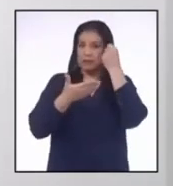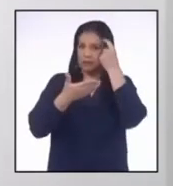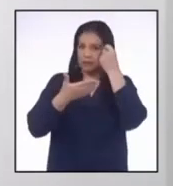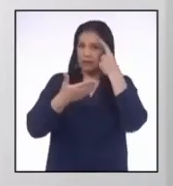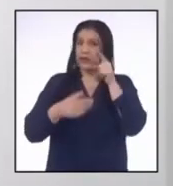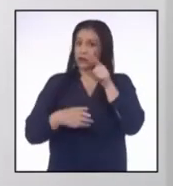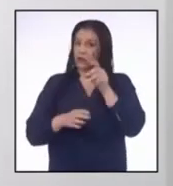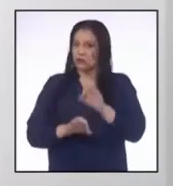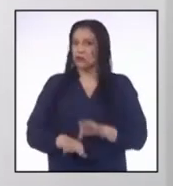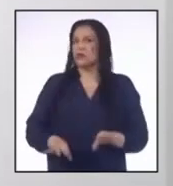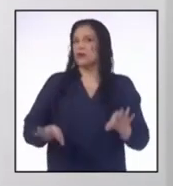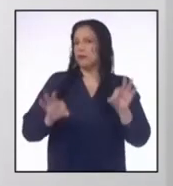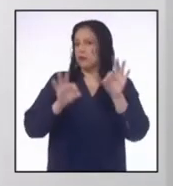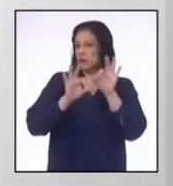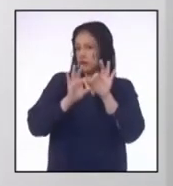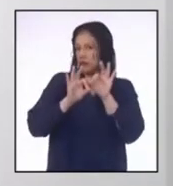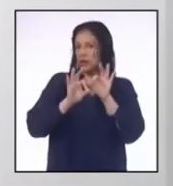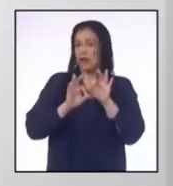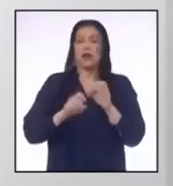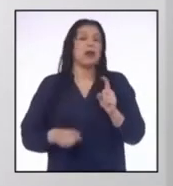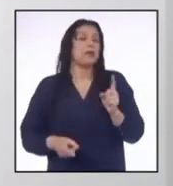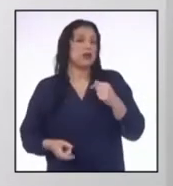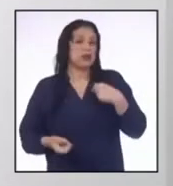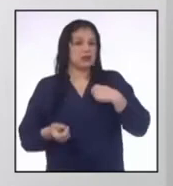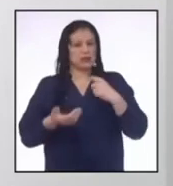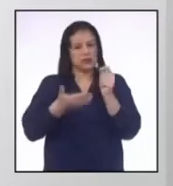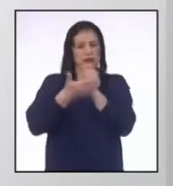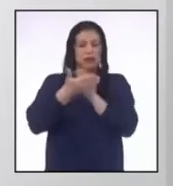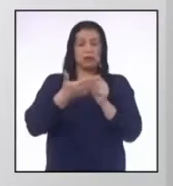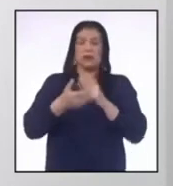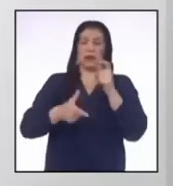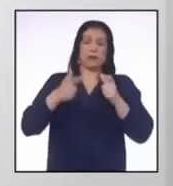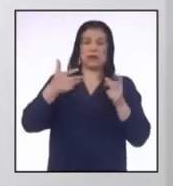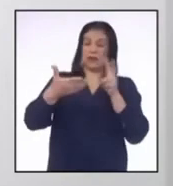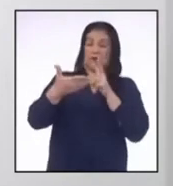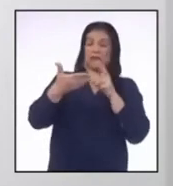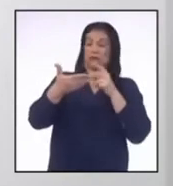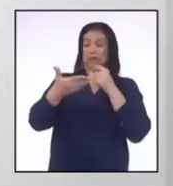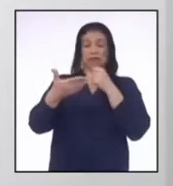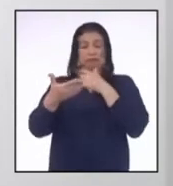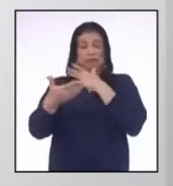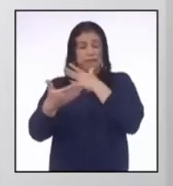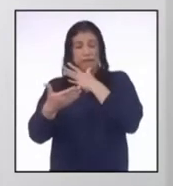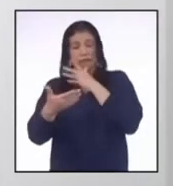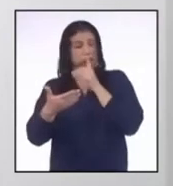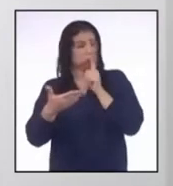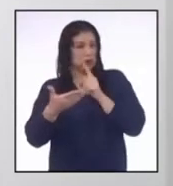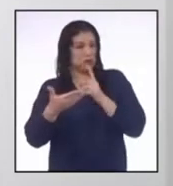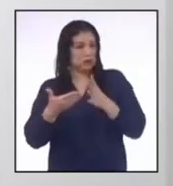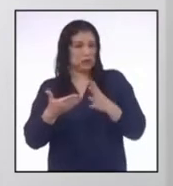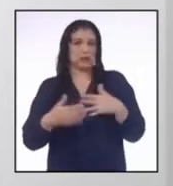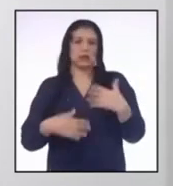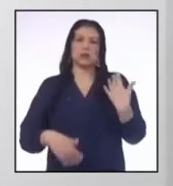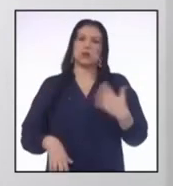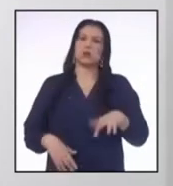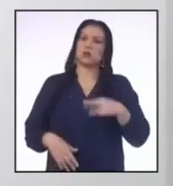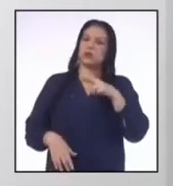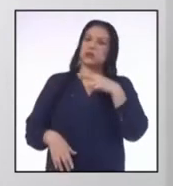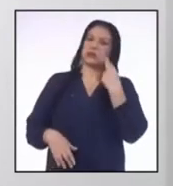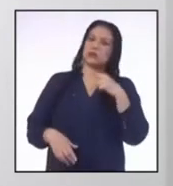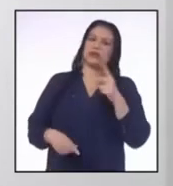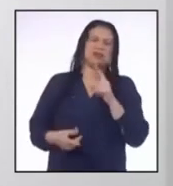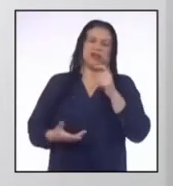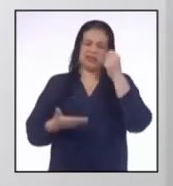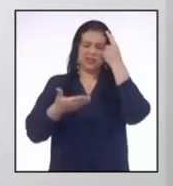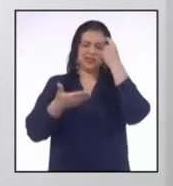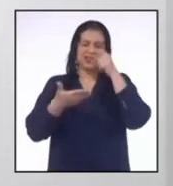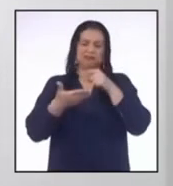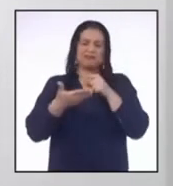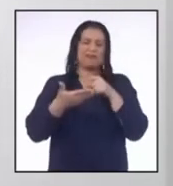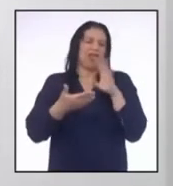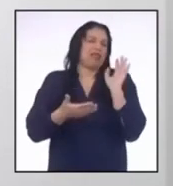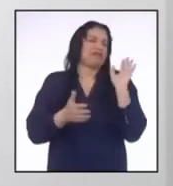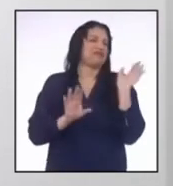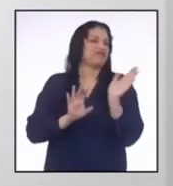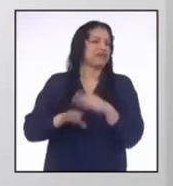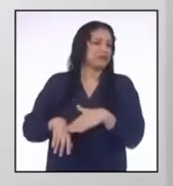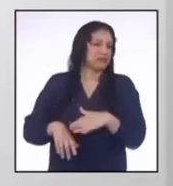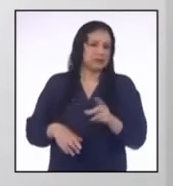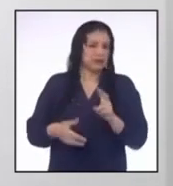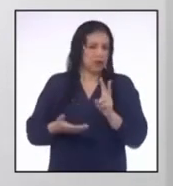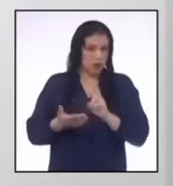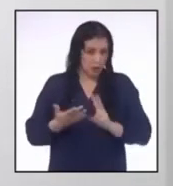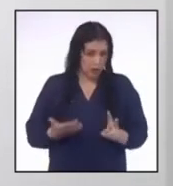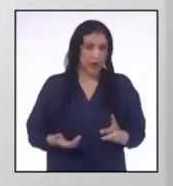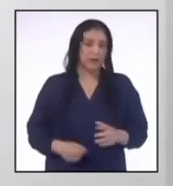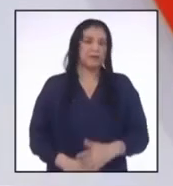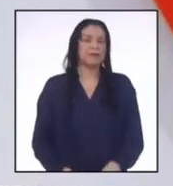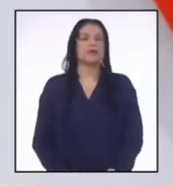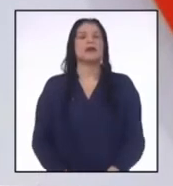muy importante. Si no es así, corremos el riesgo de que nuestros lectores no nos comprendan y abandonen la lectura